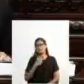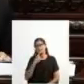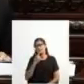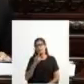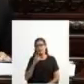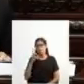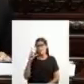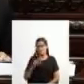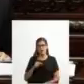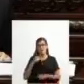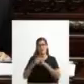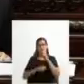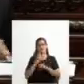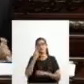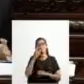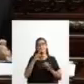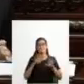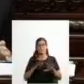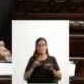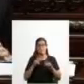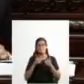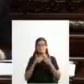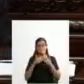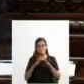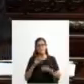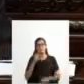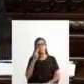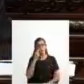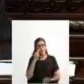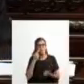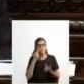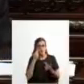de los más bajos desde el año 2010, es cuando empezamos a ver los problemas.